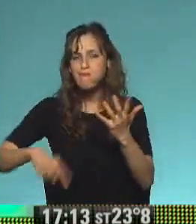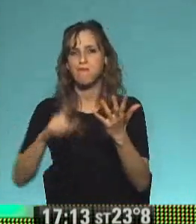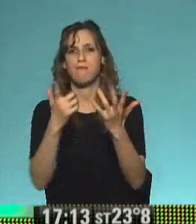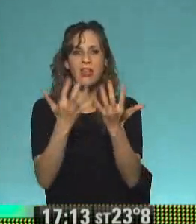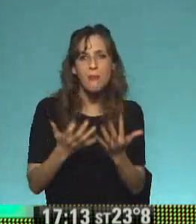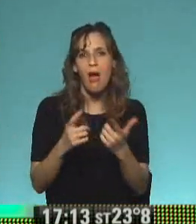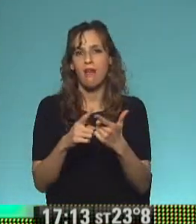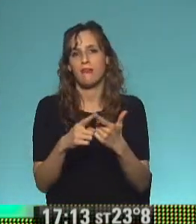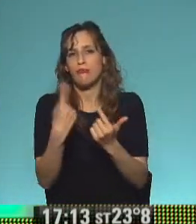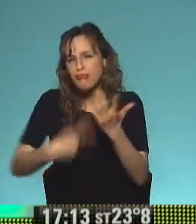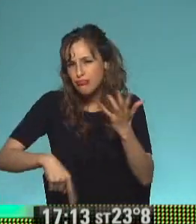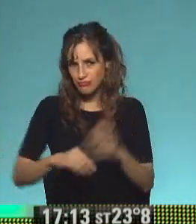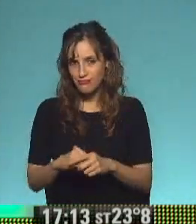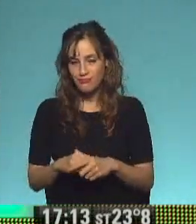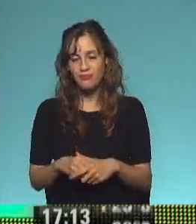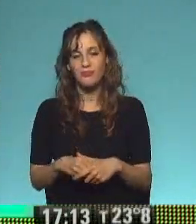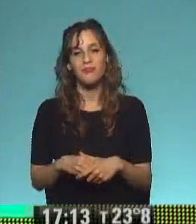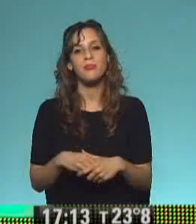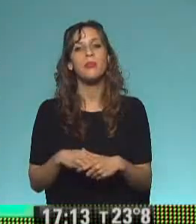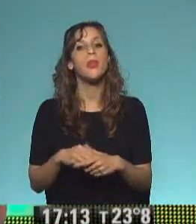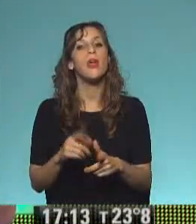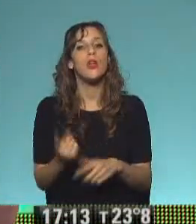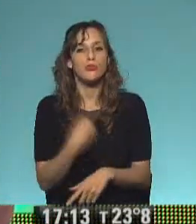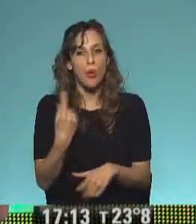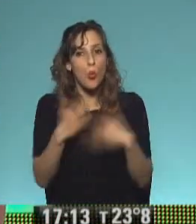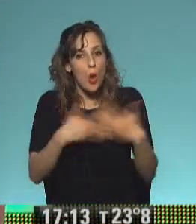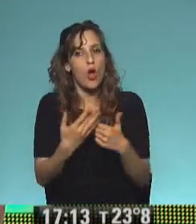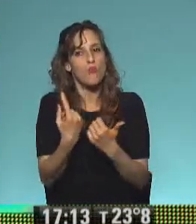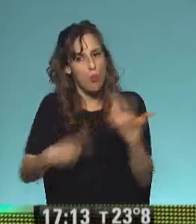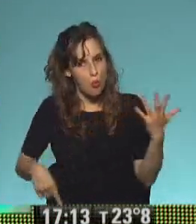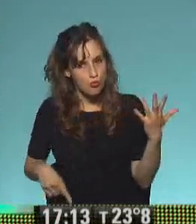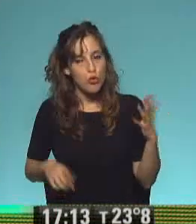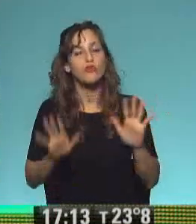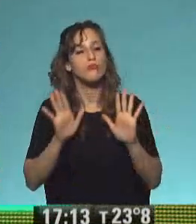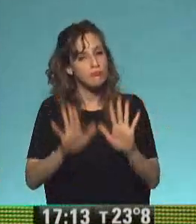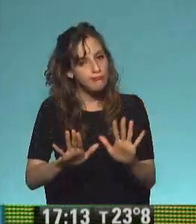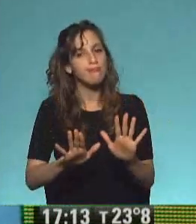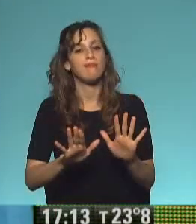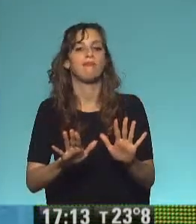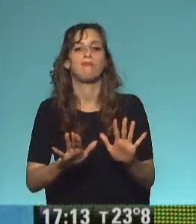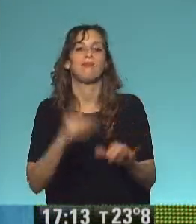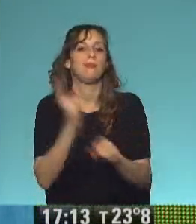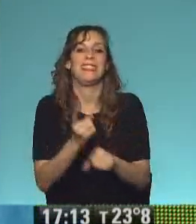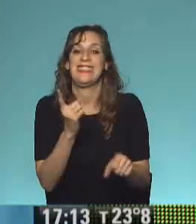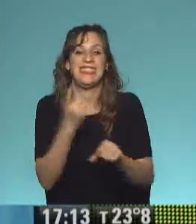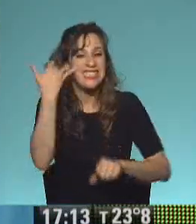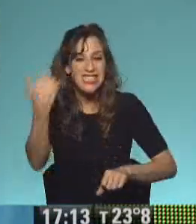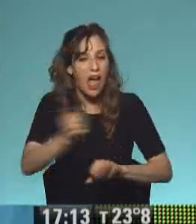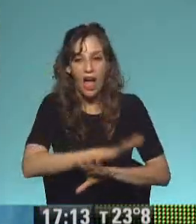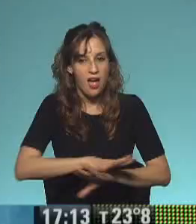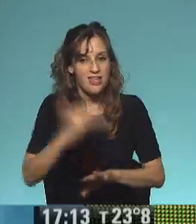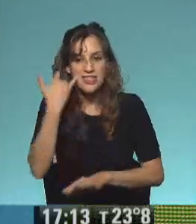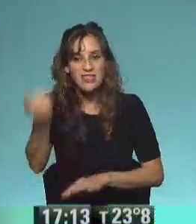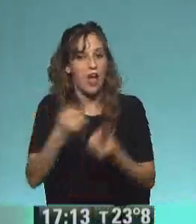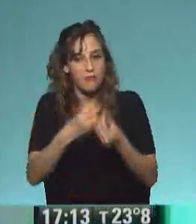con todo. Bueno, como tenemos muchos juegos, si les parece, para que el tiempo nos dé, vamos a empezar rápido.